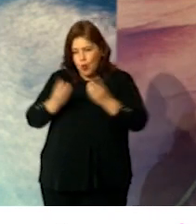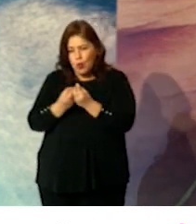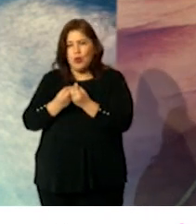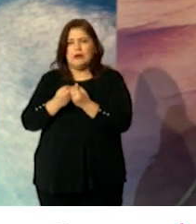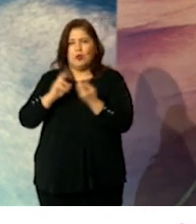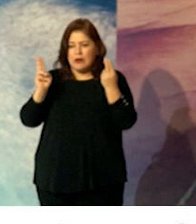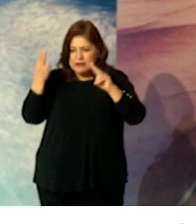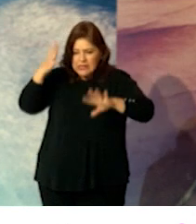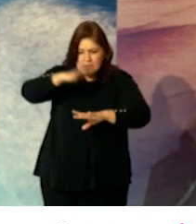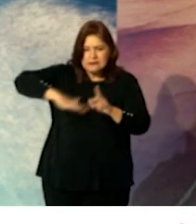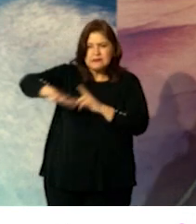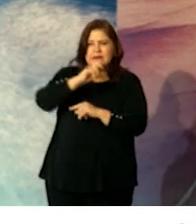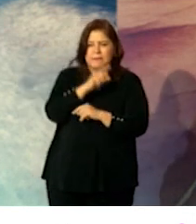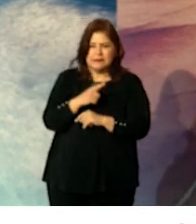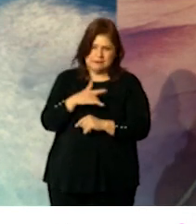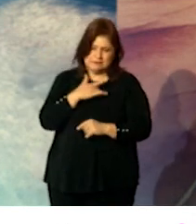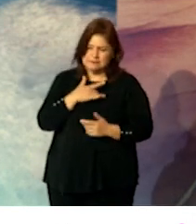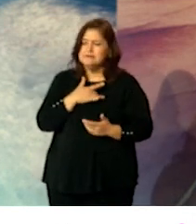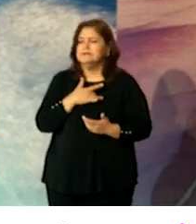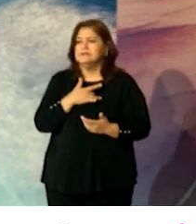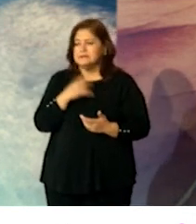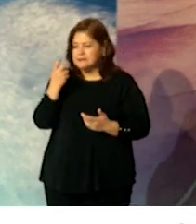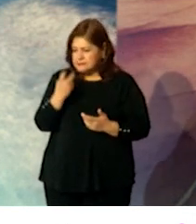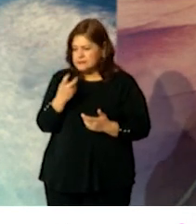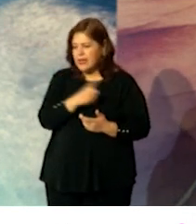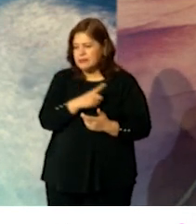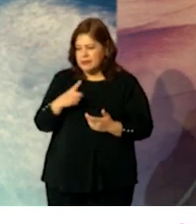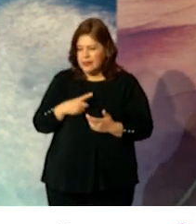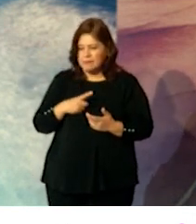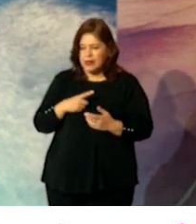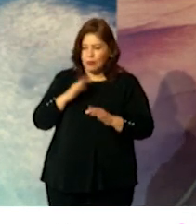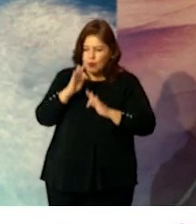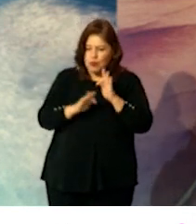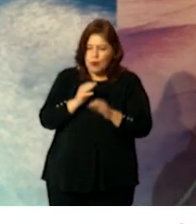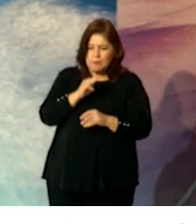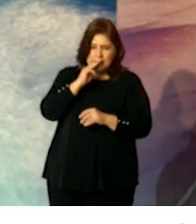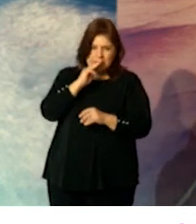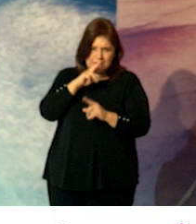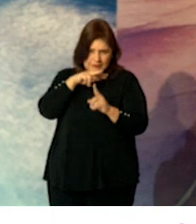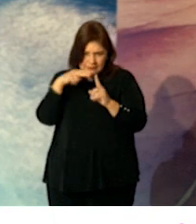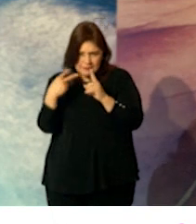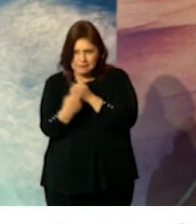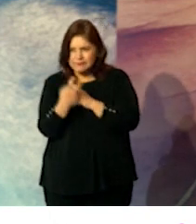exigencia. Y en ese sentido, digamos, maternal de la mirada.